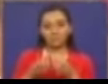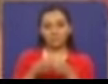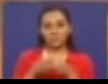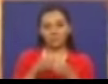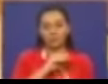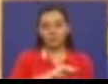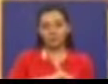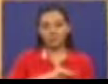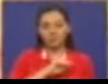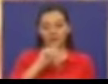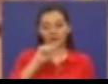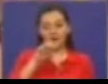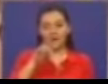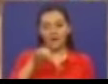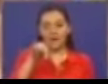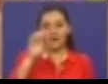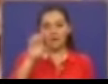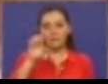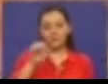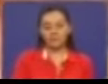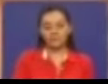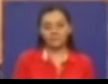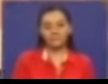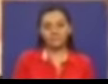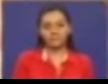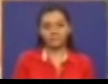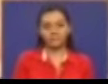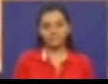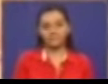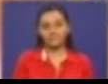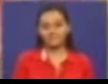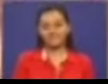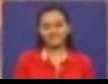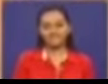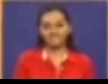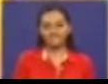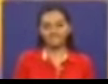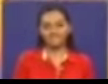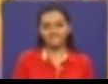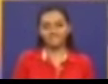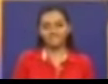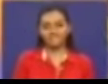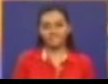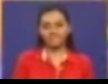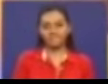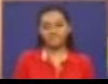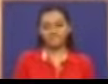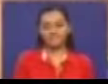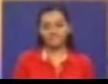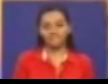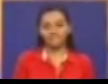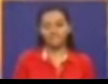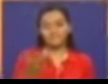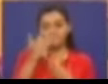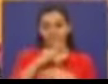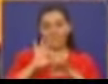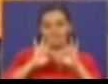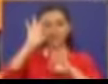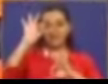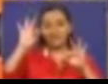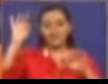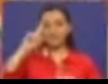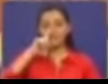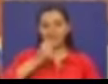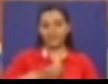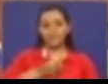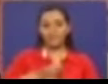de la Asociación de Municipalidades del Ecuador, AME. Y bien, compañeros, ya están las estadísticas de empleo del